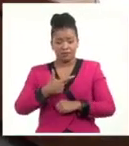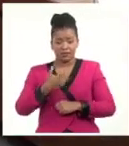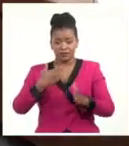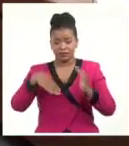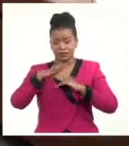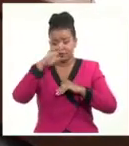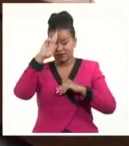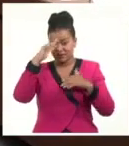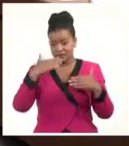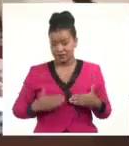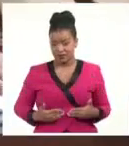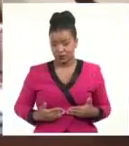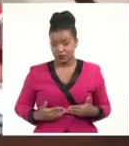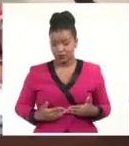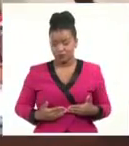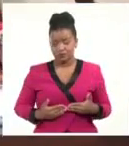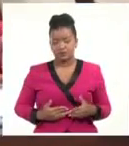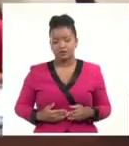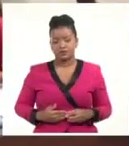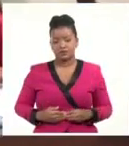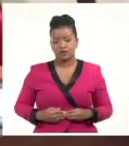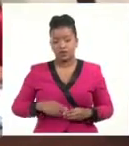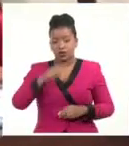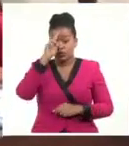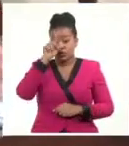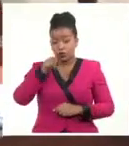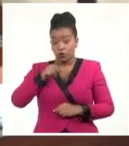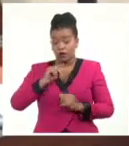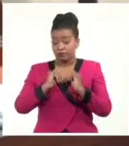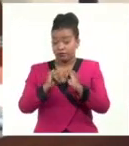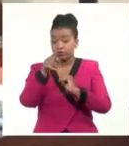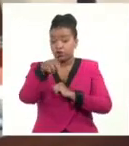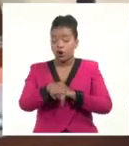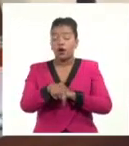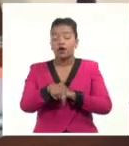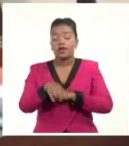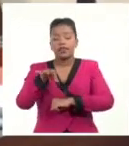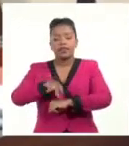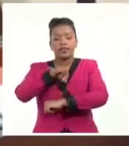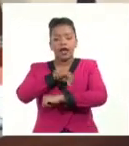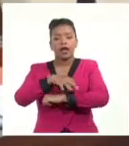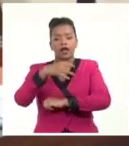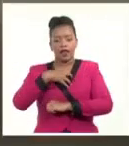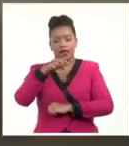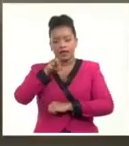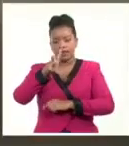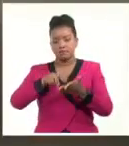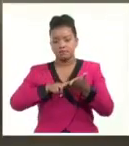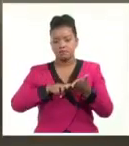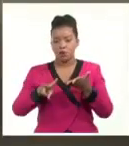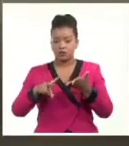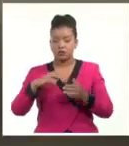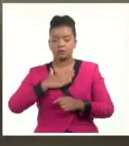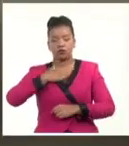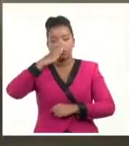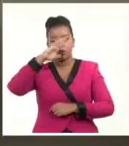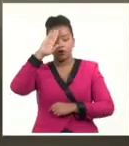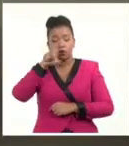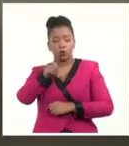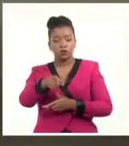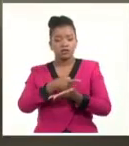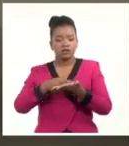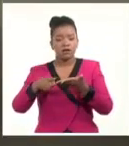Pública, doctora Tania Margarita Cruz Hernández, hoy hay transmisión de la enfermedad en 13 de las 15 provincias y en la última semana